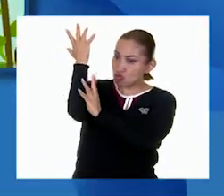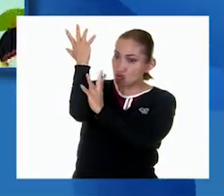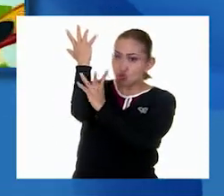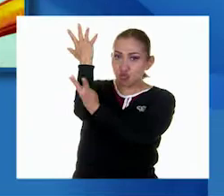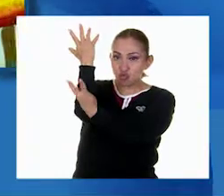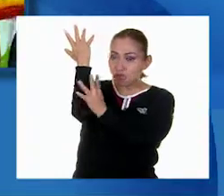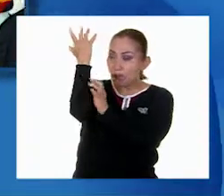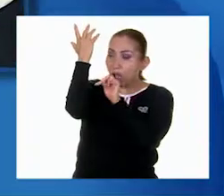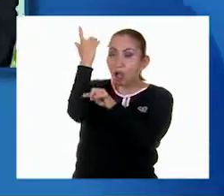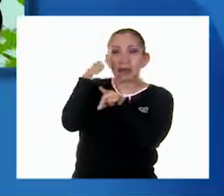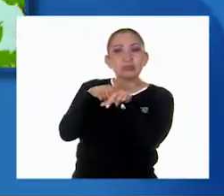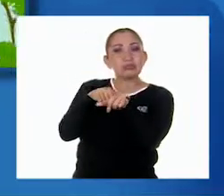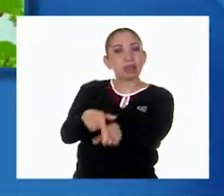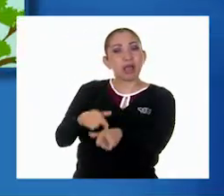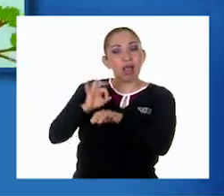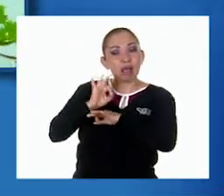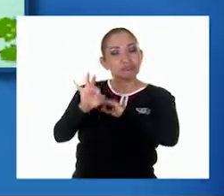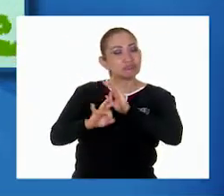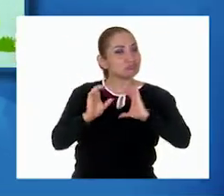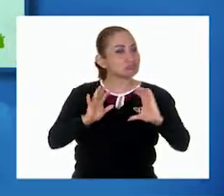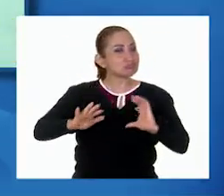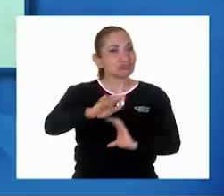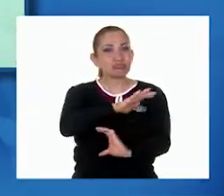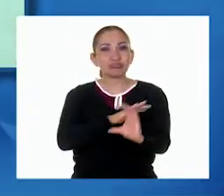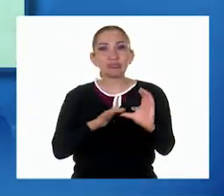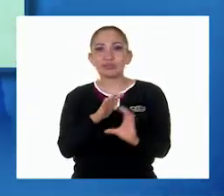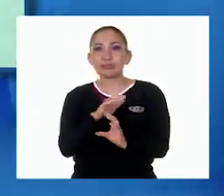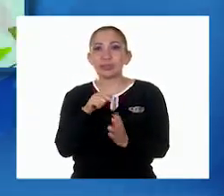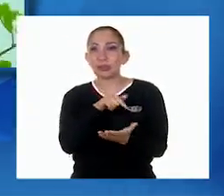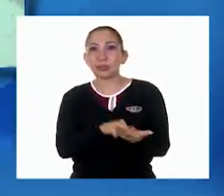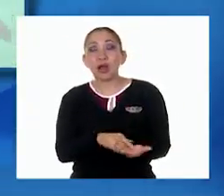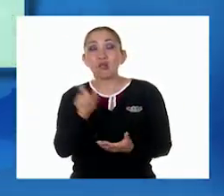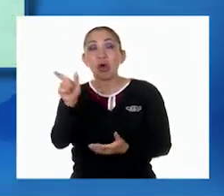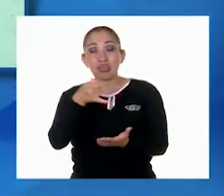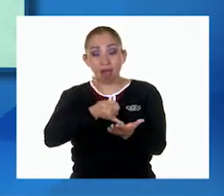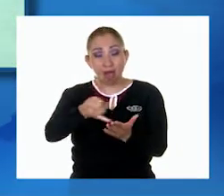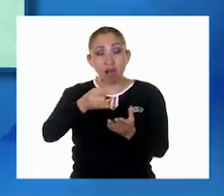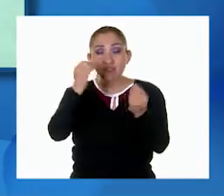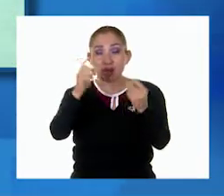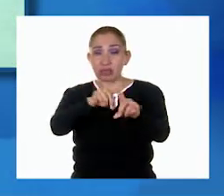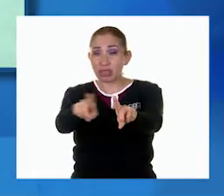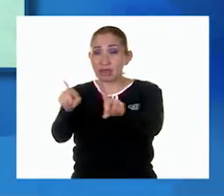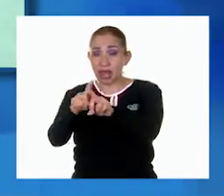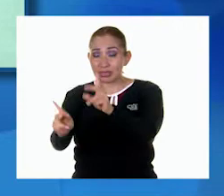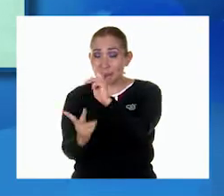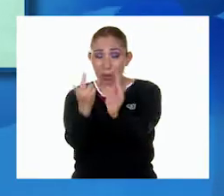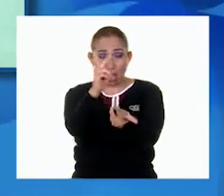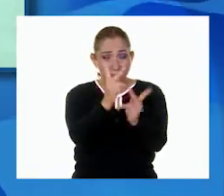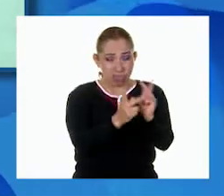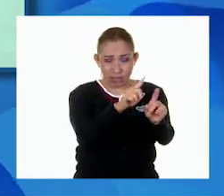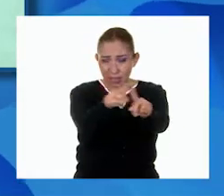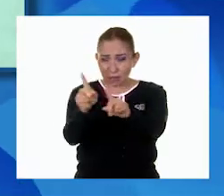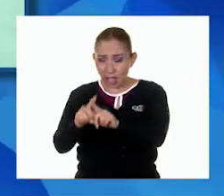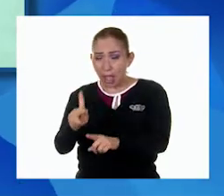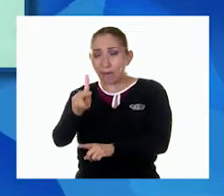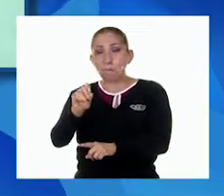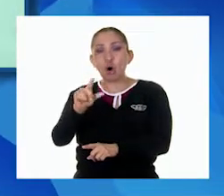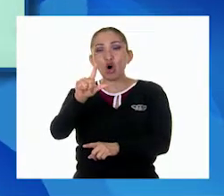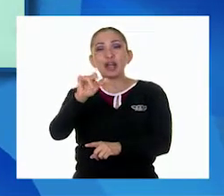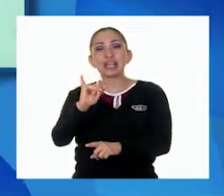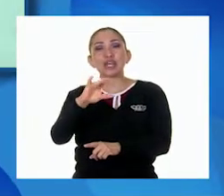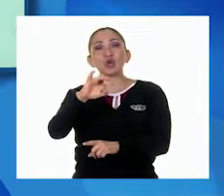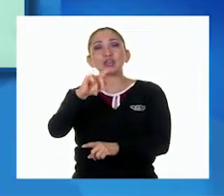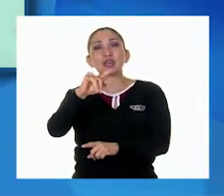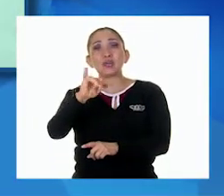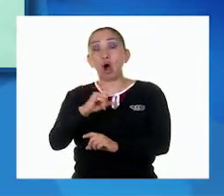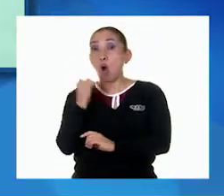árboles, conservan la biodiversidad natural. Cuando se siembran muchas especies, es decir, policultivos, en